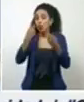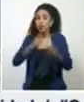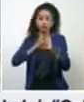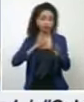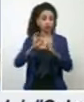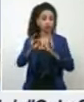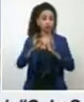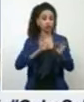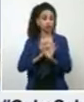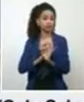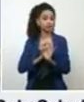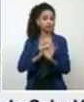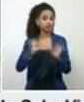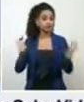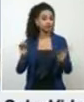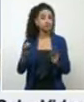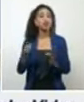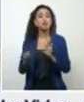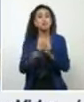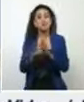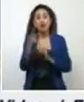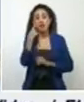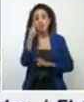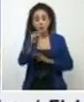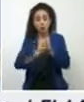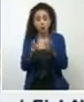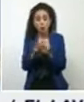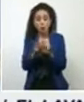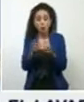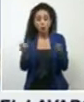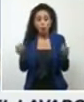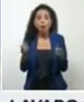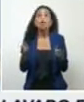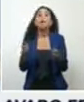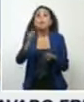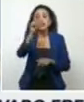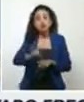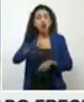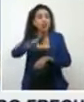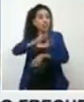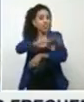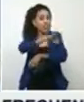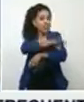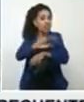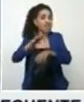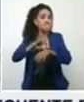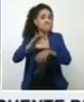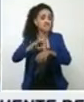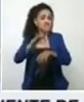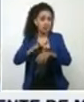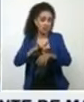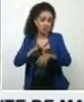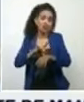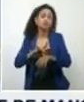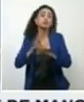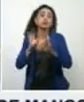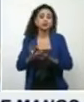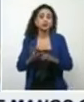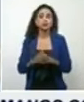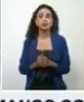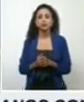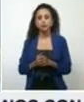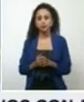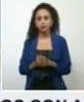Y ya se empieza a ver un incremento, sobre todo en la infestación por el mosquito Aedes aegypti, que es